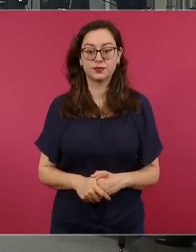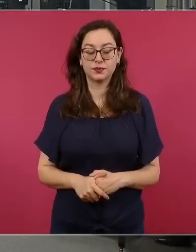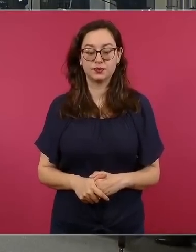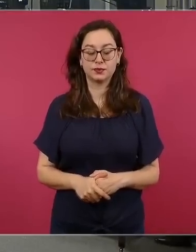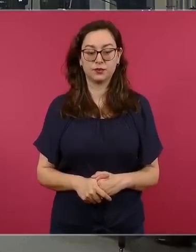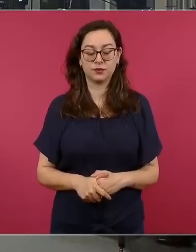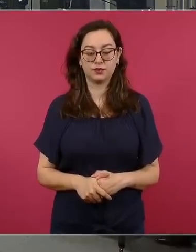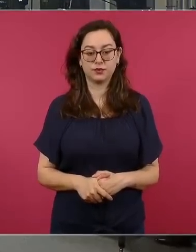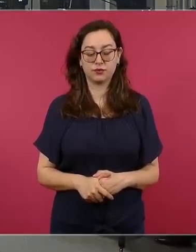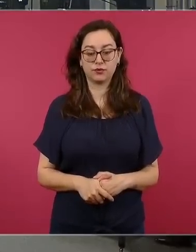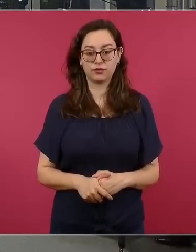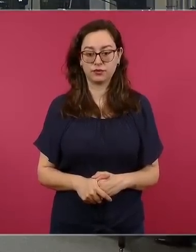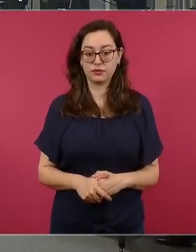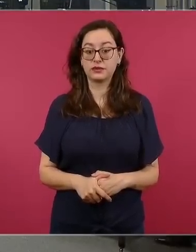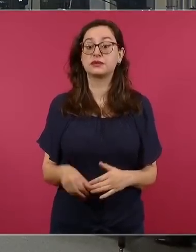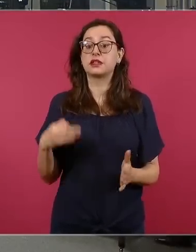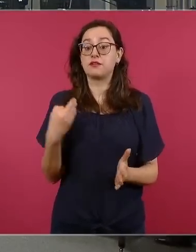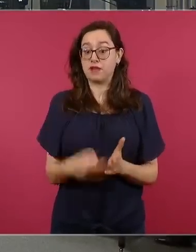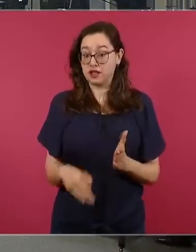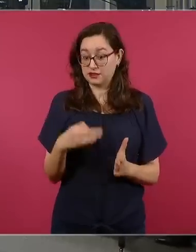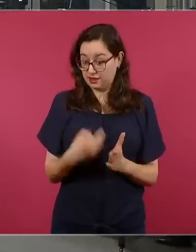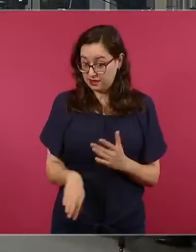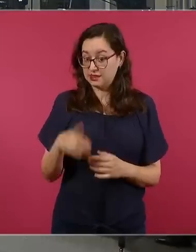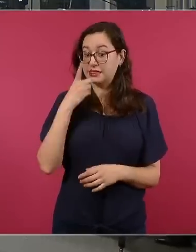No se mencionó, pero son